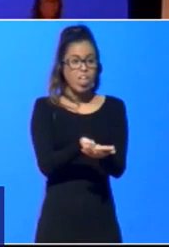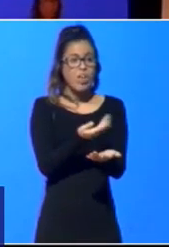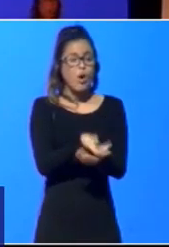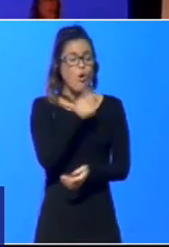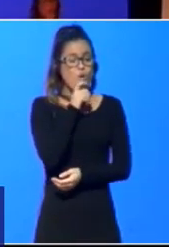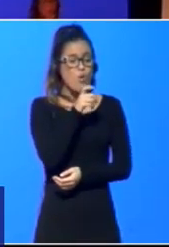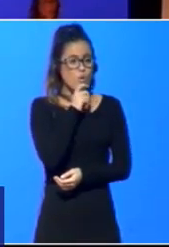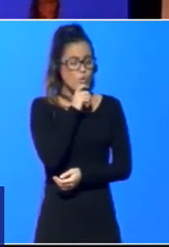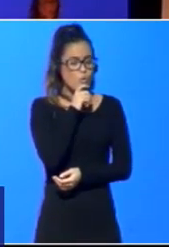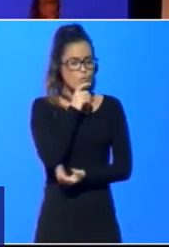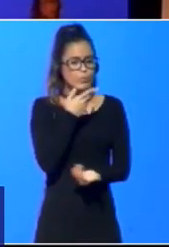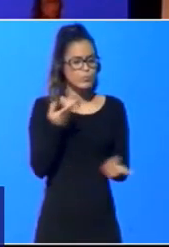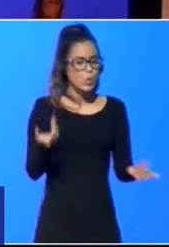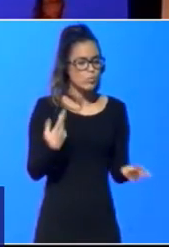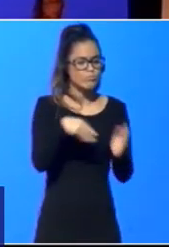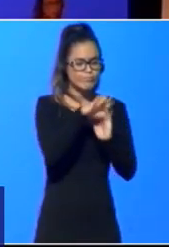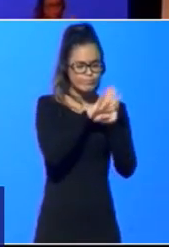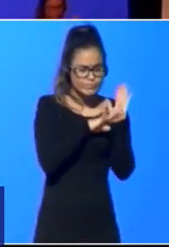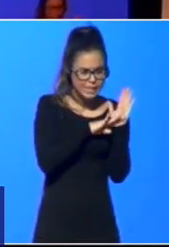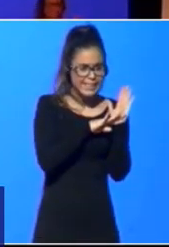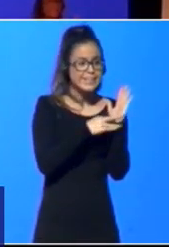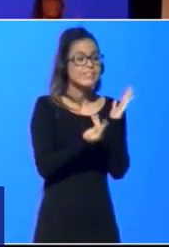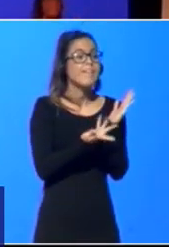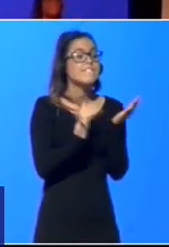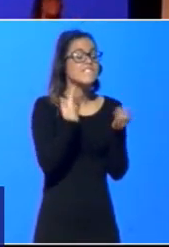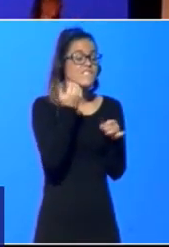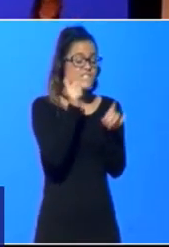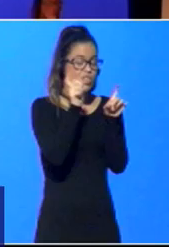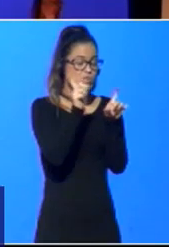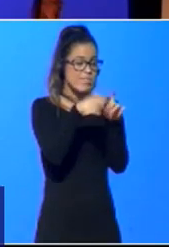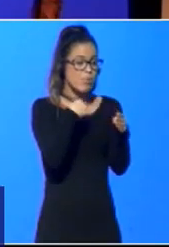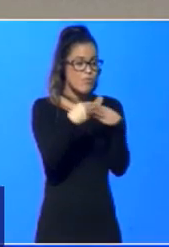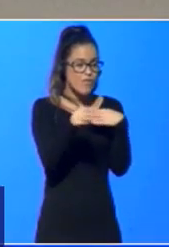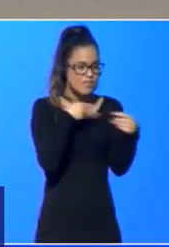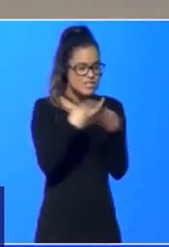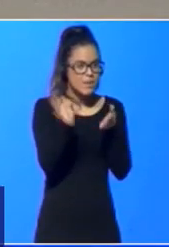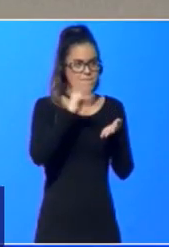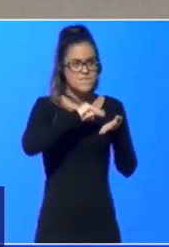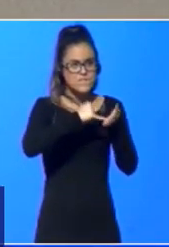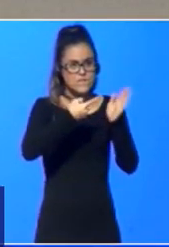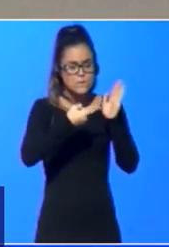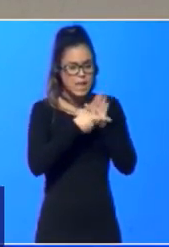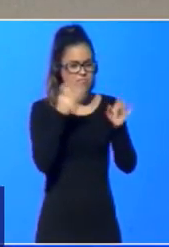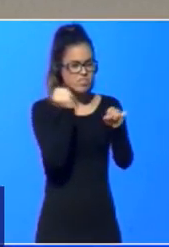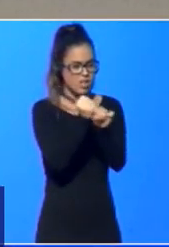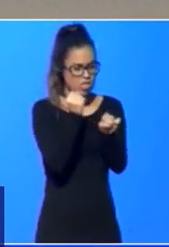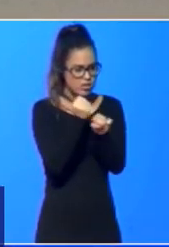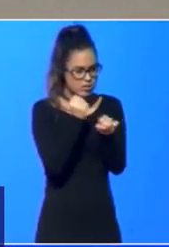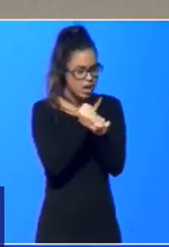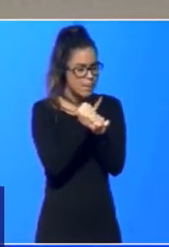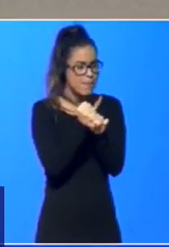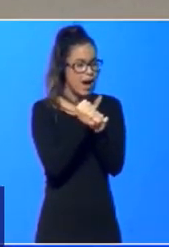estableciendo itinerarios educativos flexibles, estableciendo planes de trabajo y de